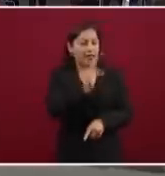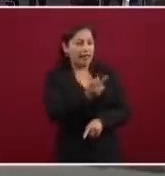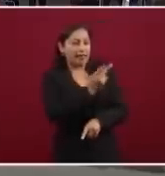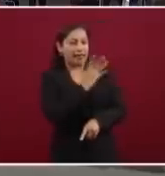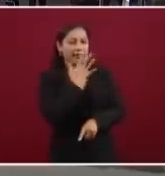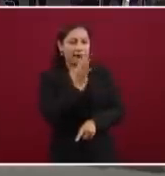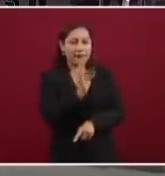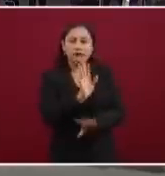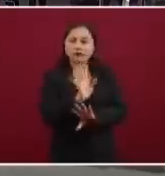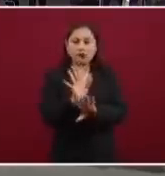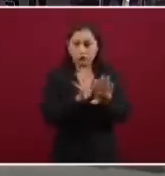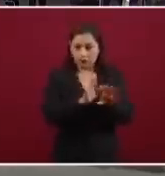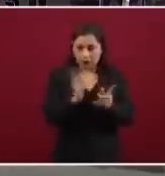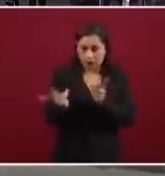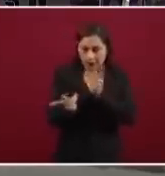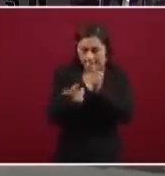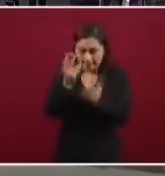haciendo,